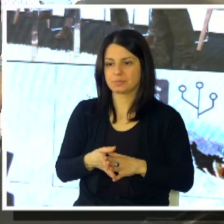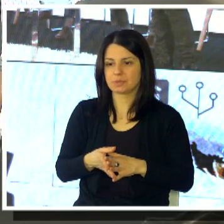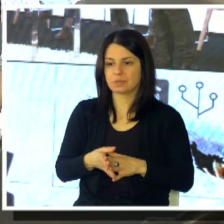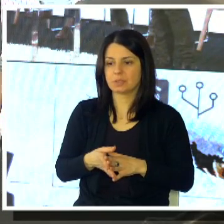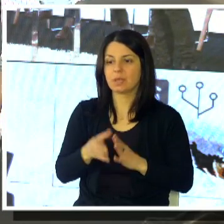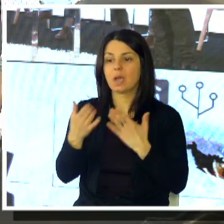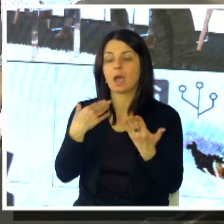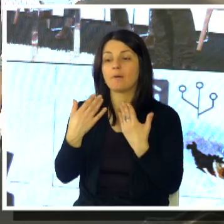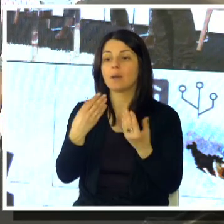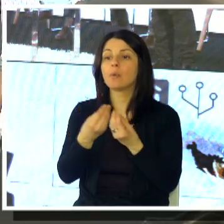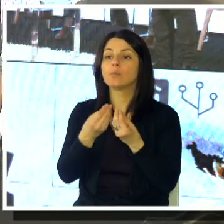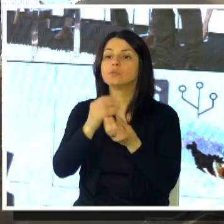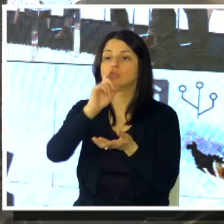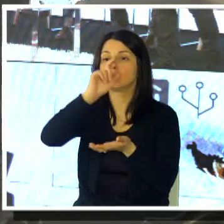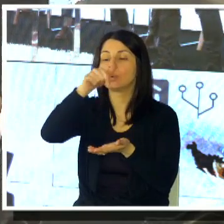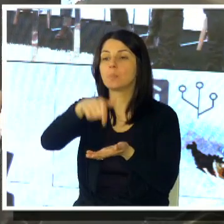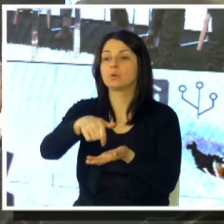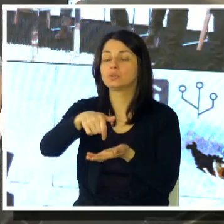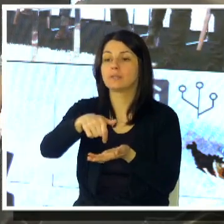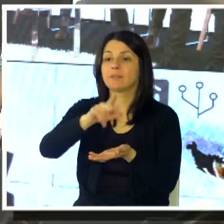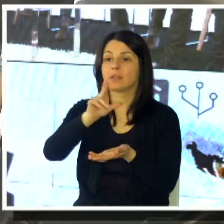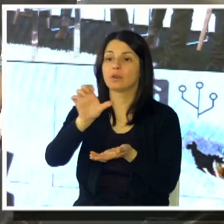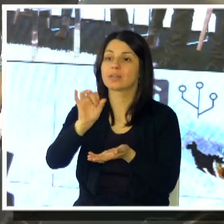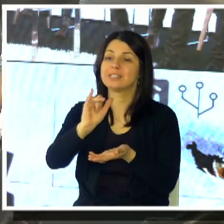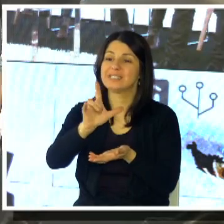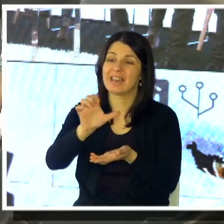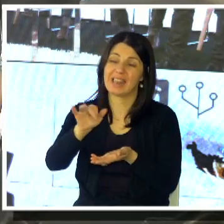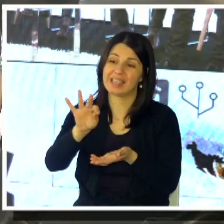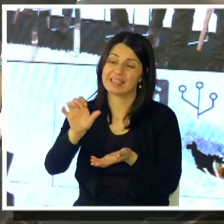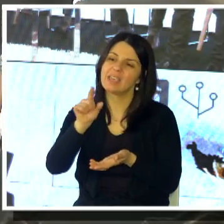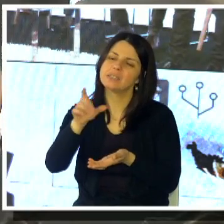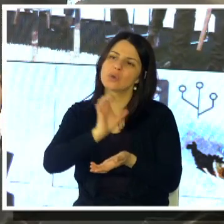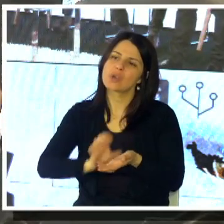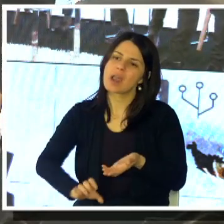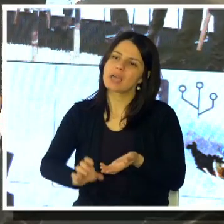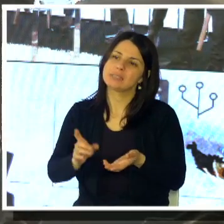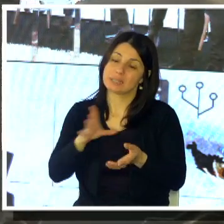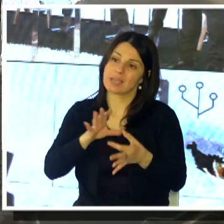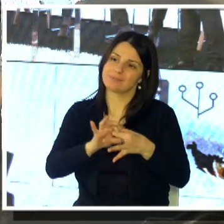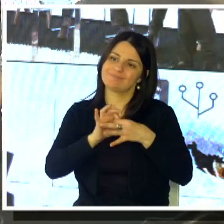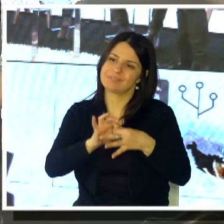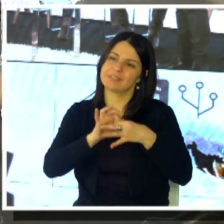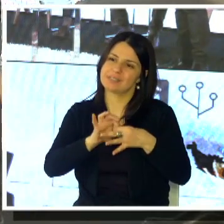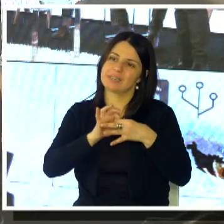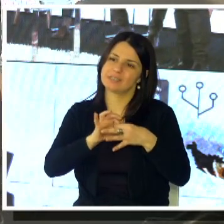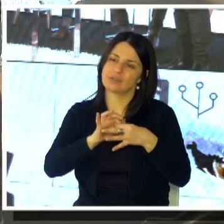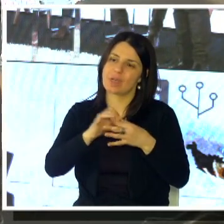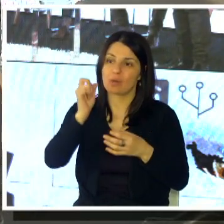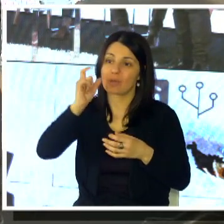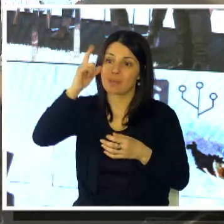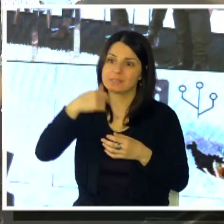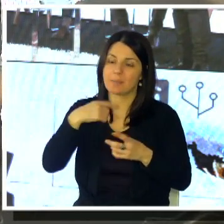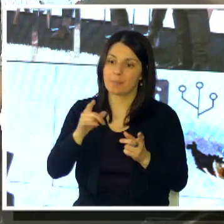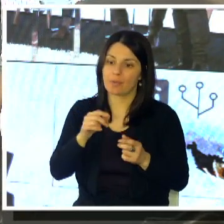Se habla mucho de Montevideo resiliente, y la resiliencia es una cualidad que está muy vinculada a lo que es la capacidad de